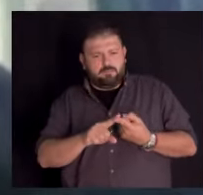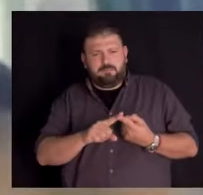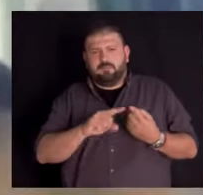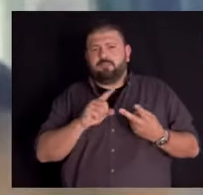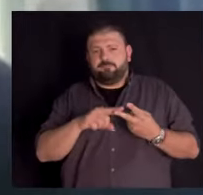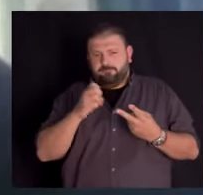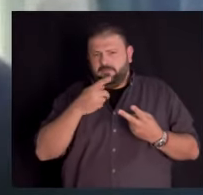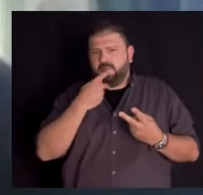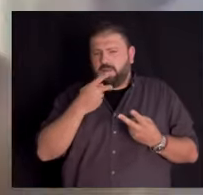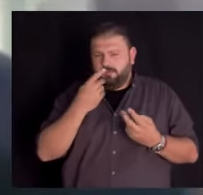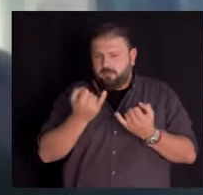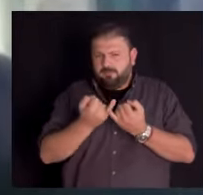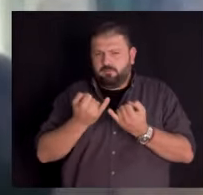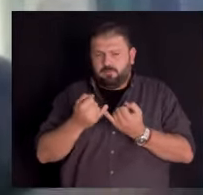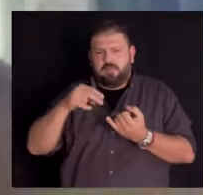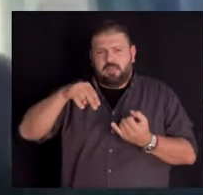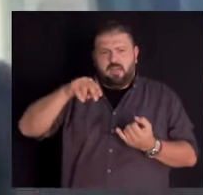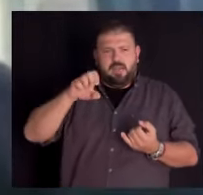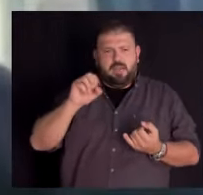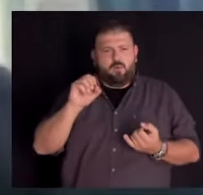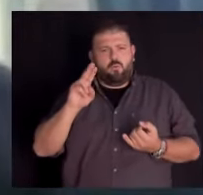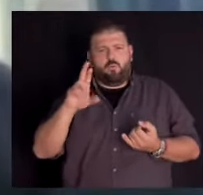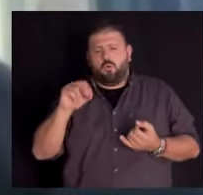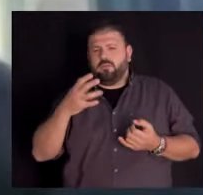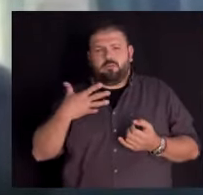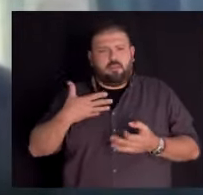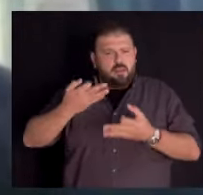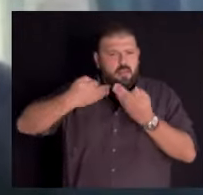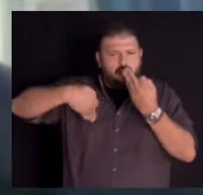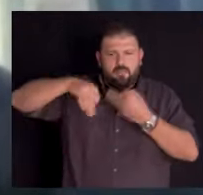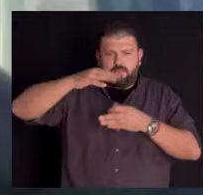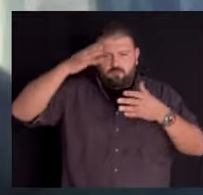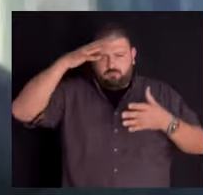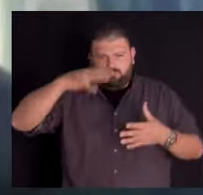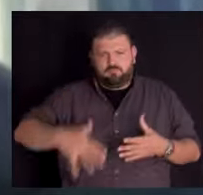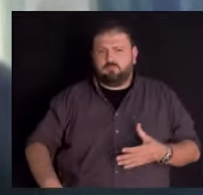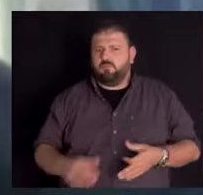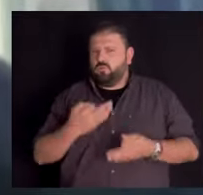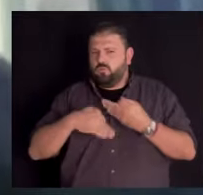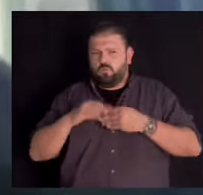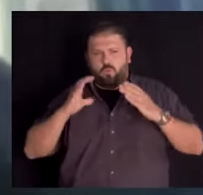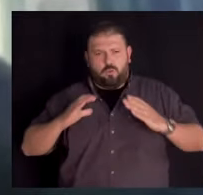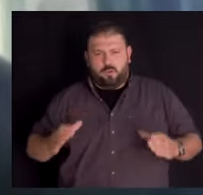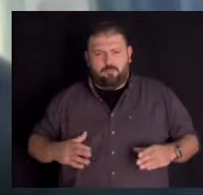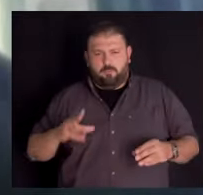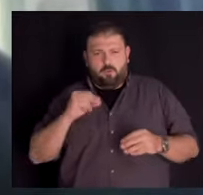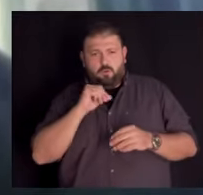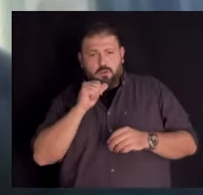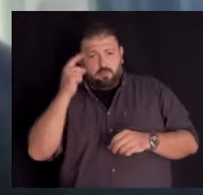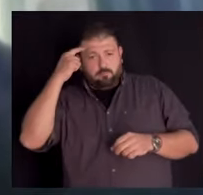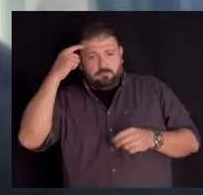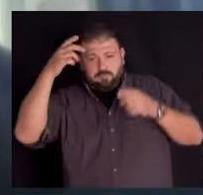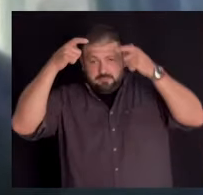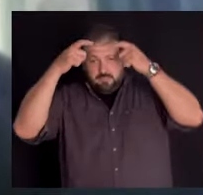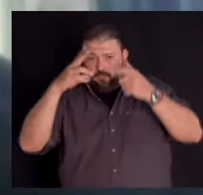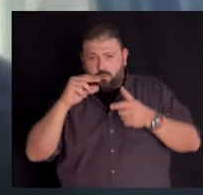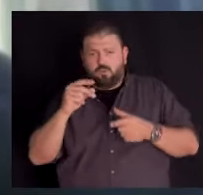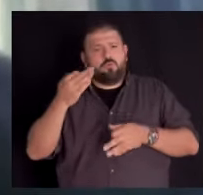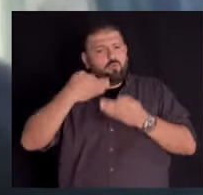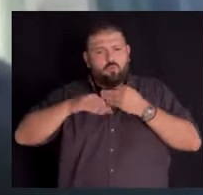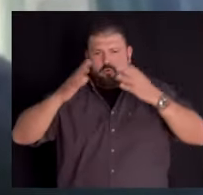a ver adelante que tenemos neuronas en todo el organismo, ¿sí? No nada más en el cerebro, ¿sí? Y las células gliales, que